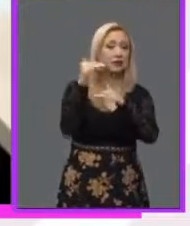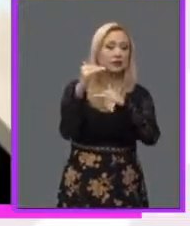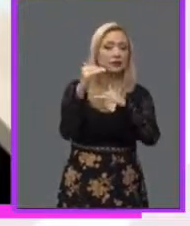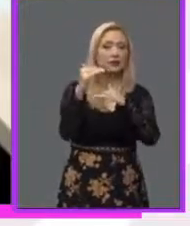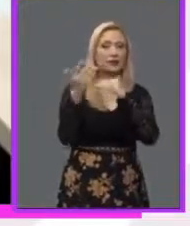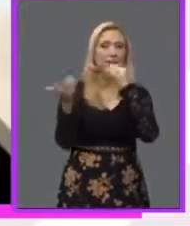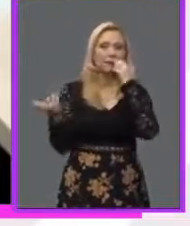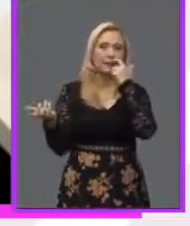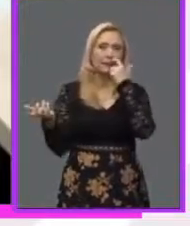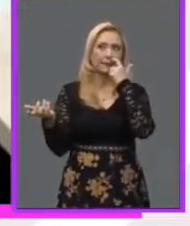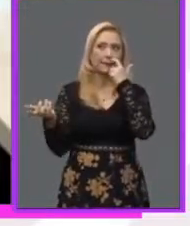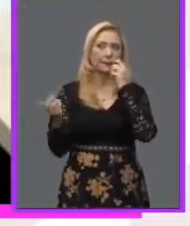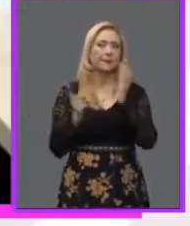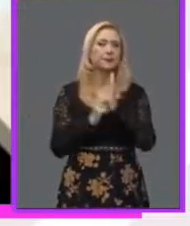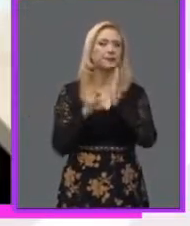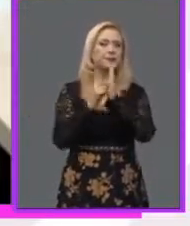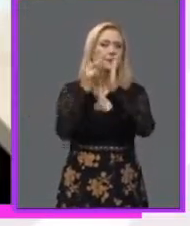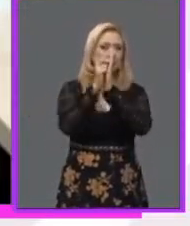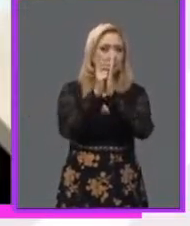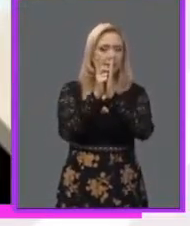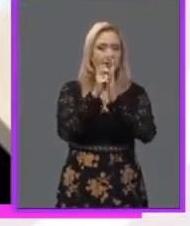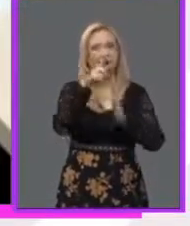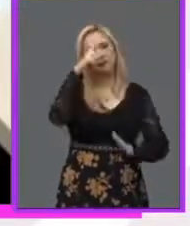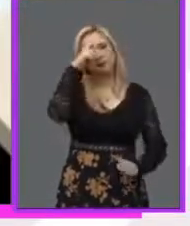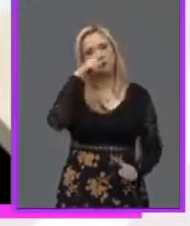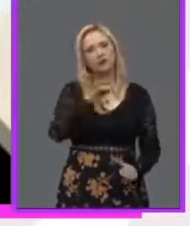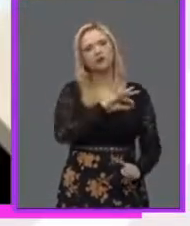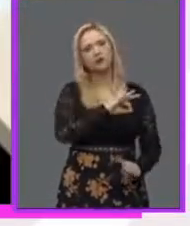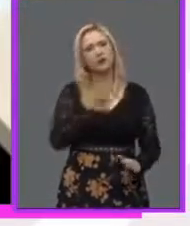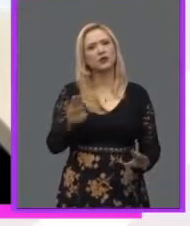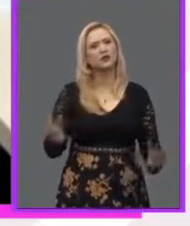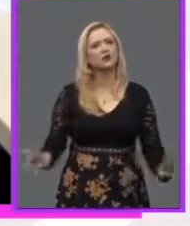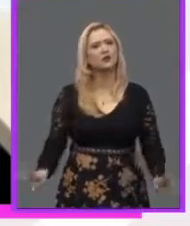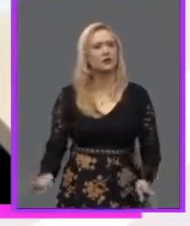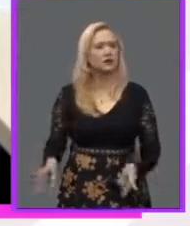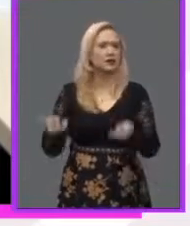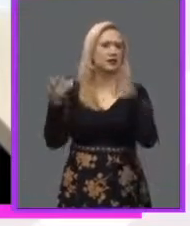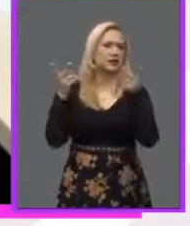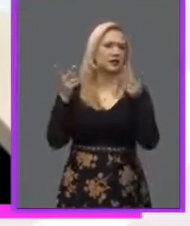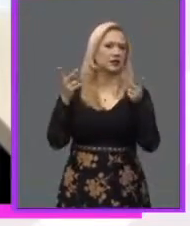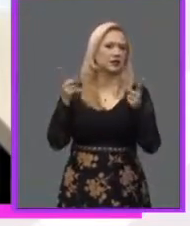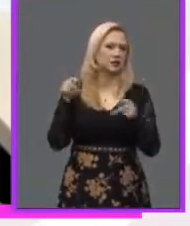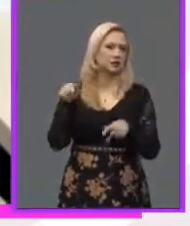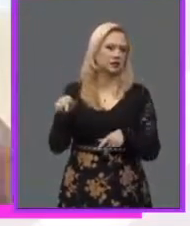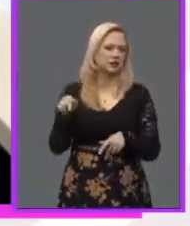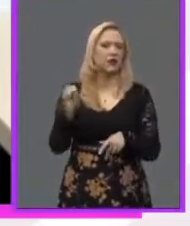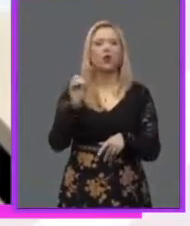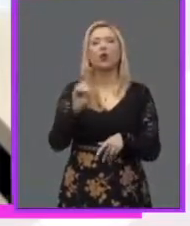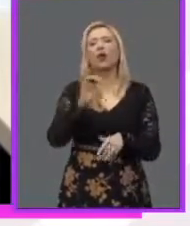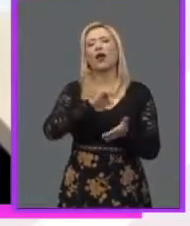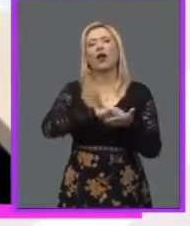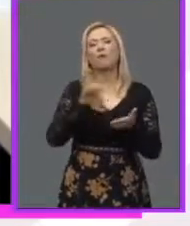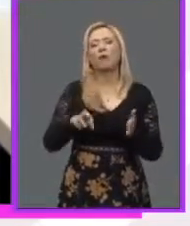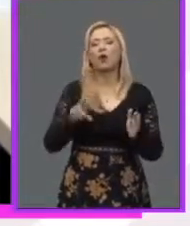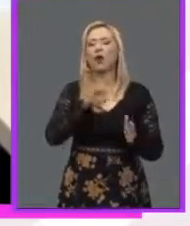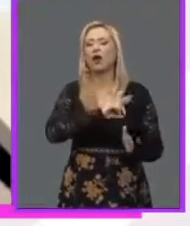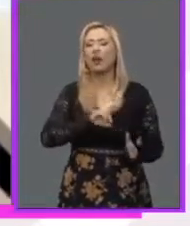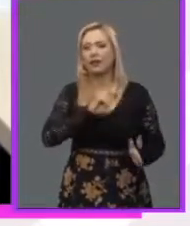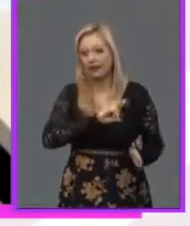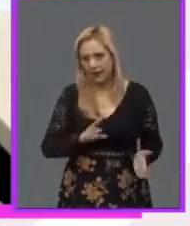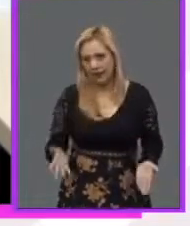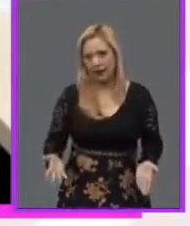de departamentos que pueden ser ofertados en estas plataformas, ¿no? Es decir, por ejemplo, si un edificio